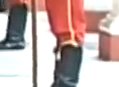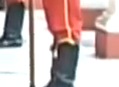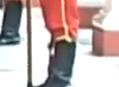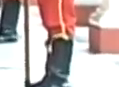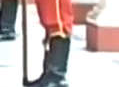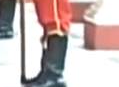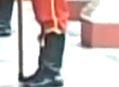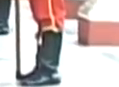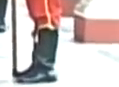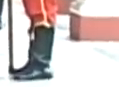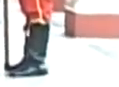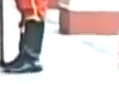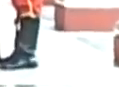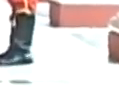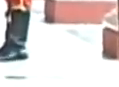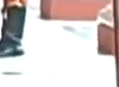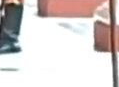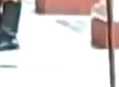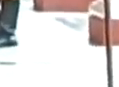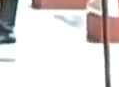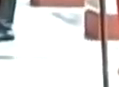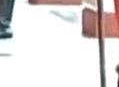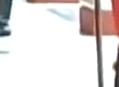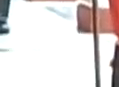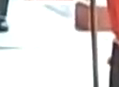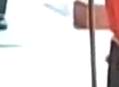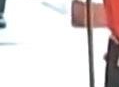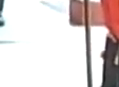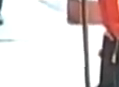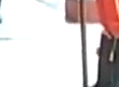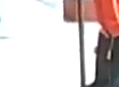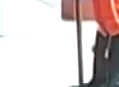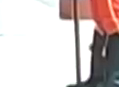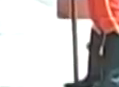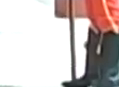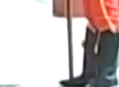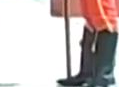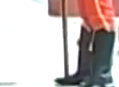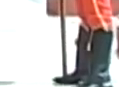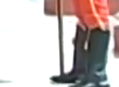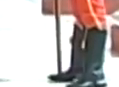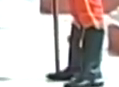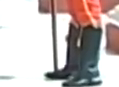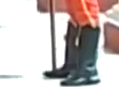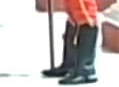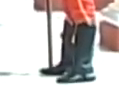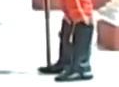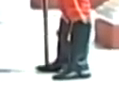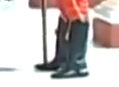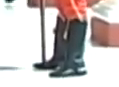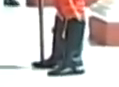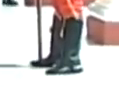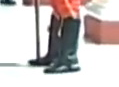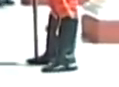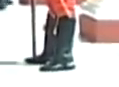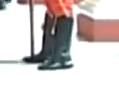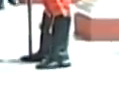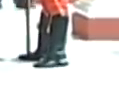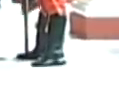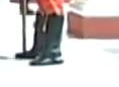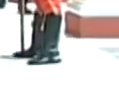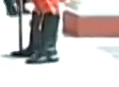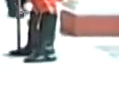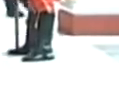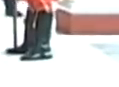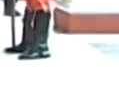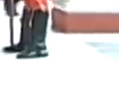derechos humanos. Acto que lidera el presidente constitucional de la República Bolivariana de Venezuela, Nicolás Maduro Moros, luego de ser